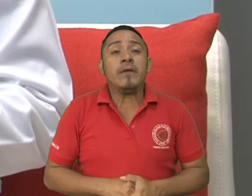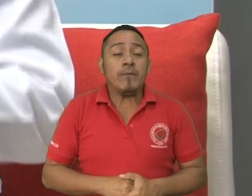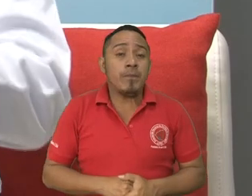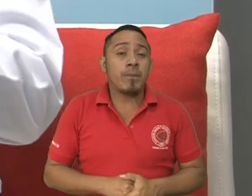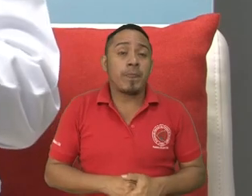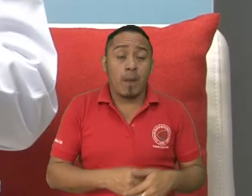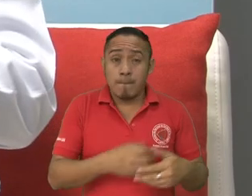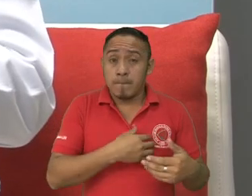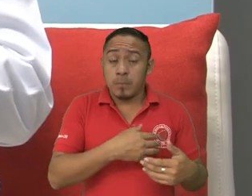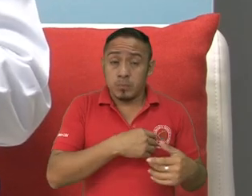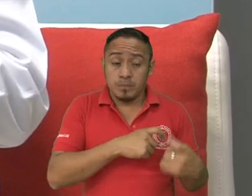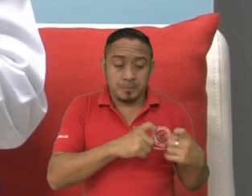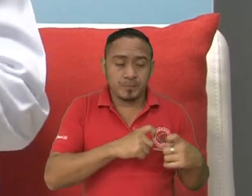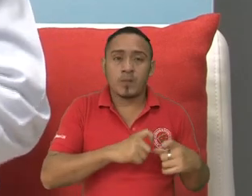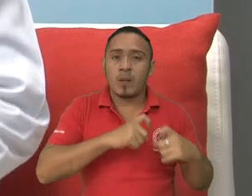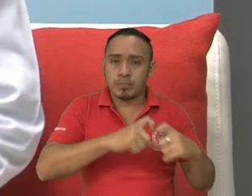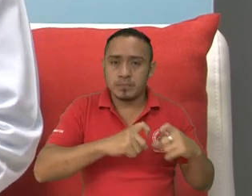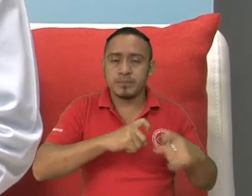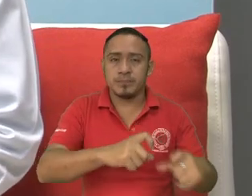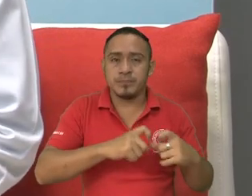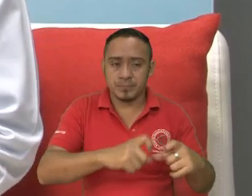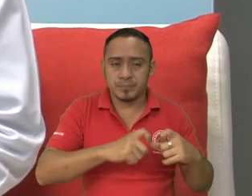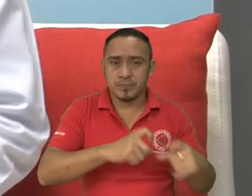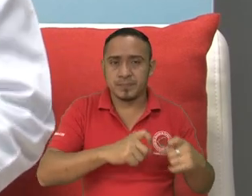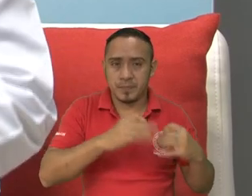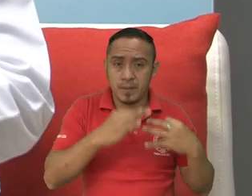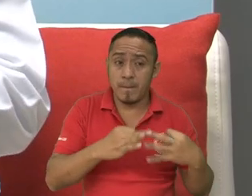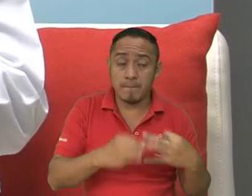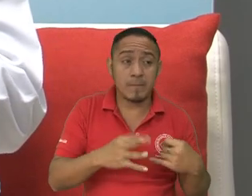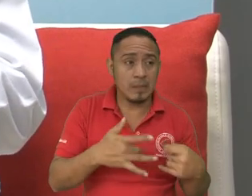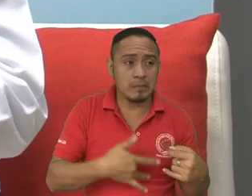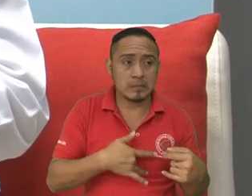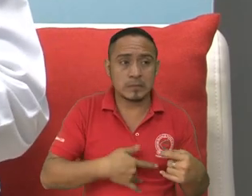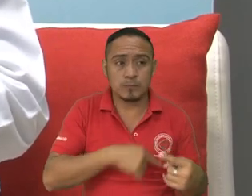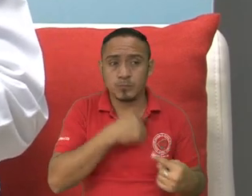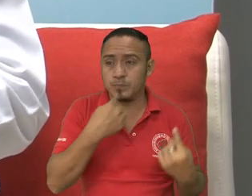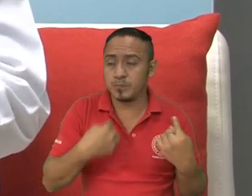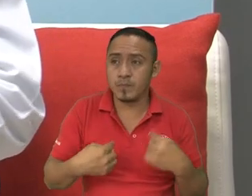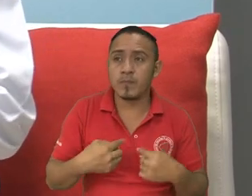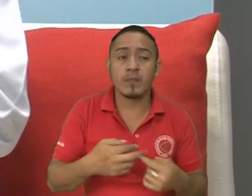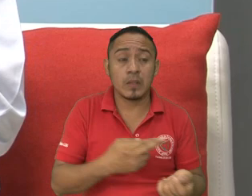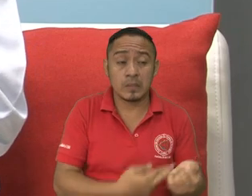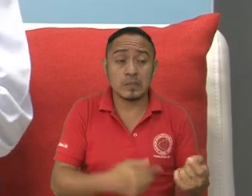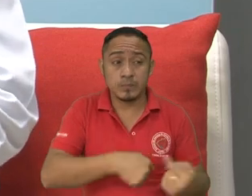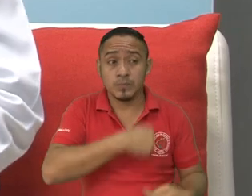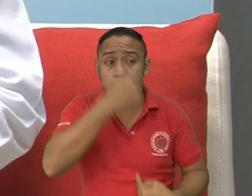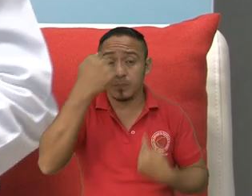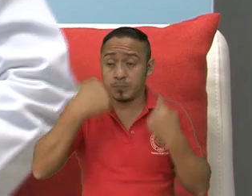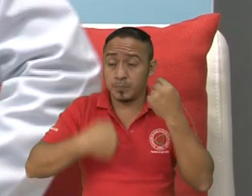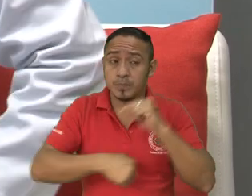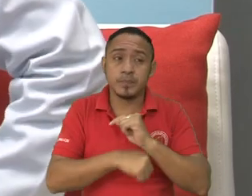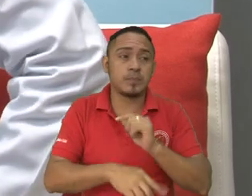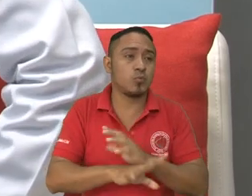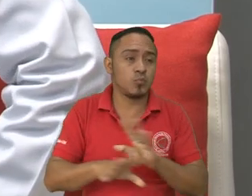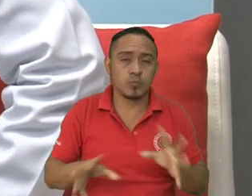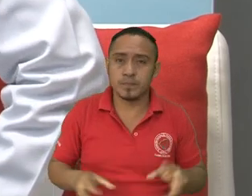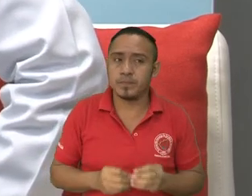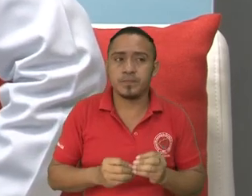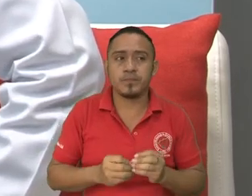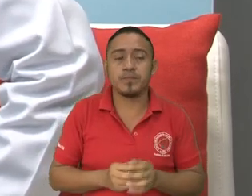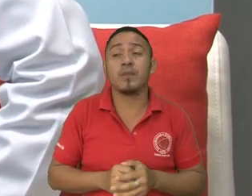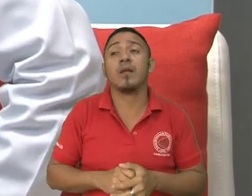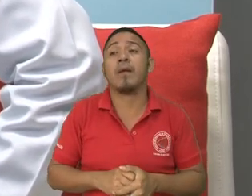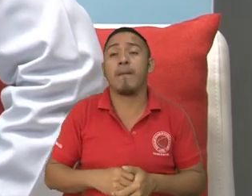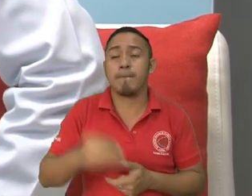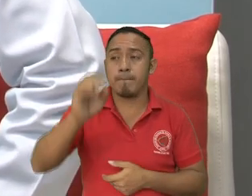corazón no late lo suficiente para que la persona pueda necesitar el oxígeno. La sangre, el oxígeno. Exactamente, a todos los organismos. Entonces,